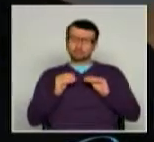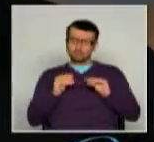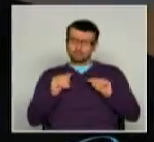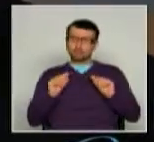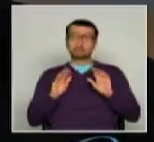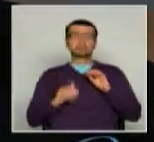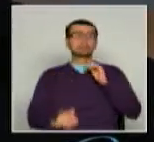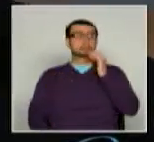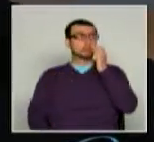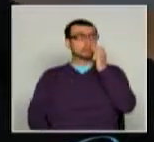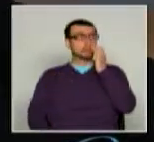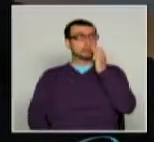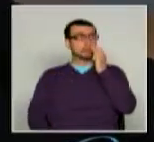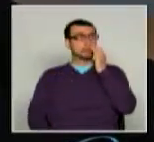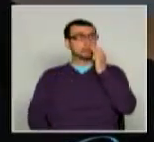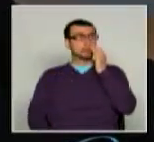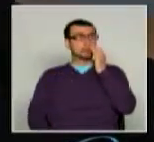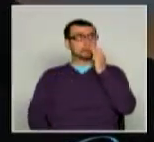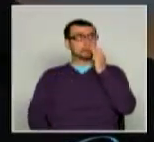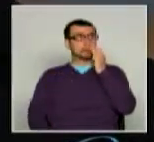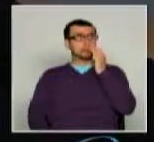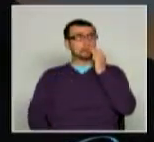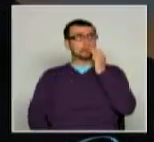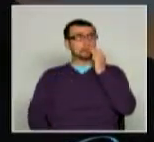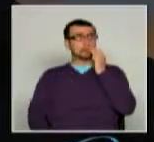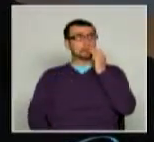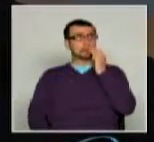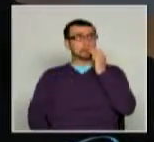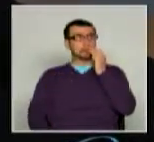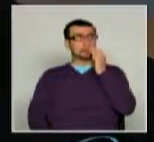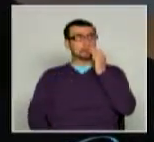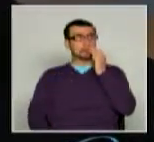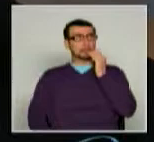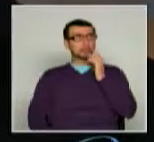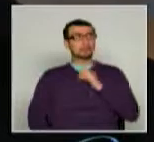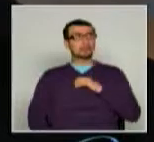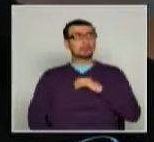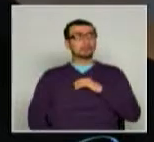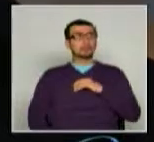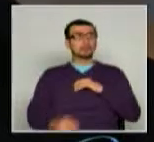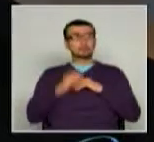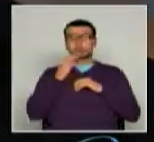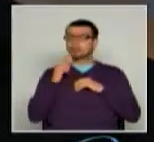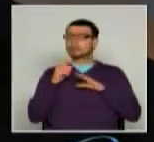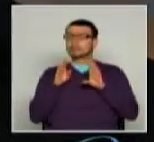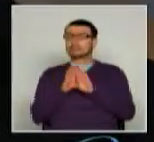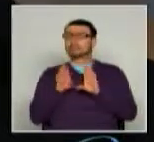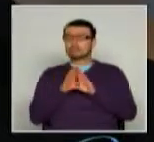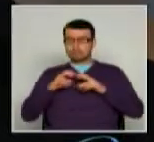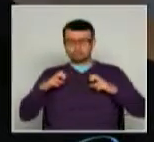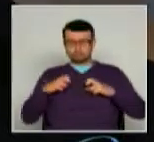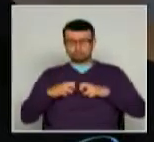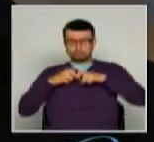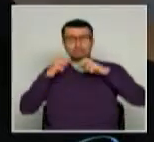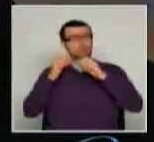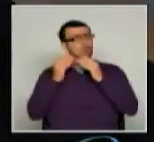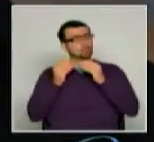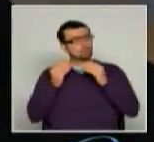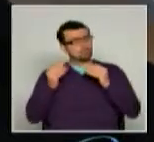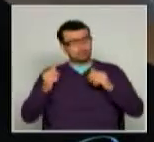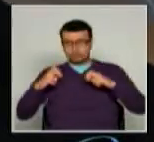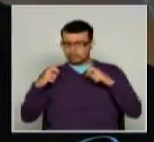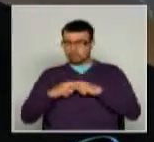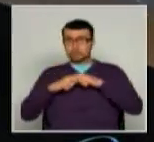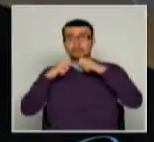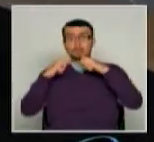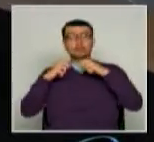frecuencias muy bajas. Y mire, yo les quiero hacer algo, una explicación. Así como con un estímulo eléctrico de baja frecuencia,